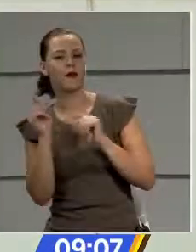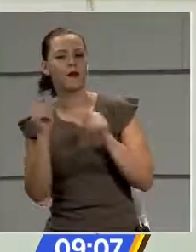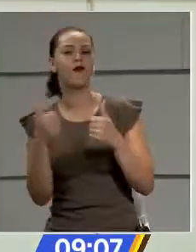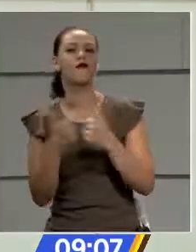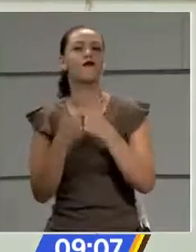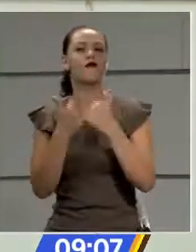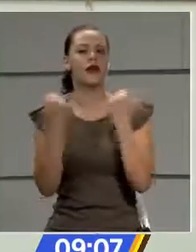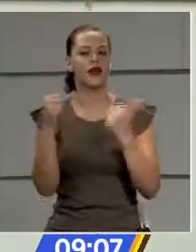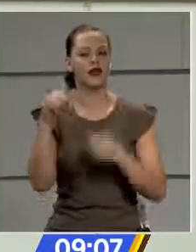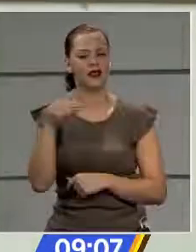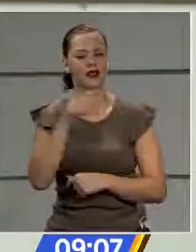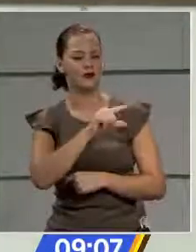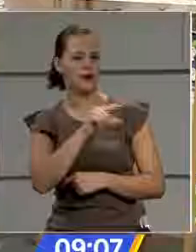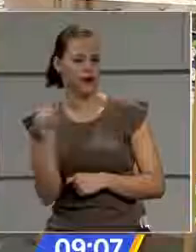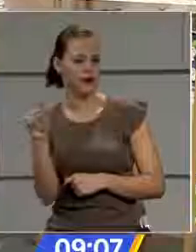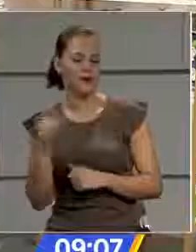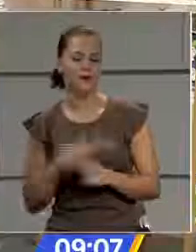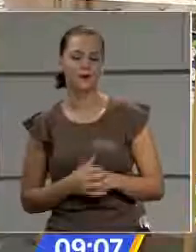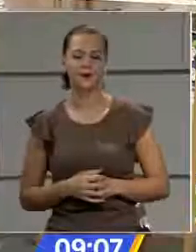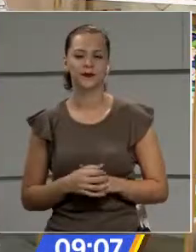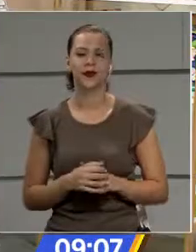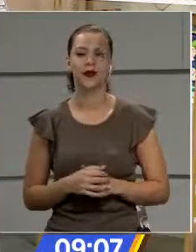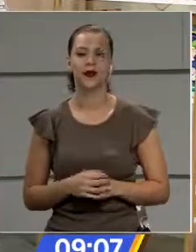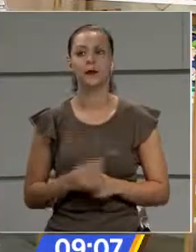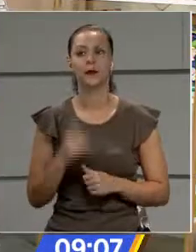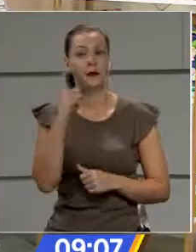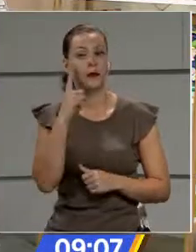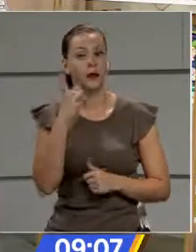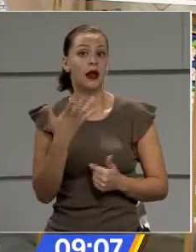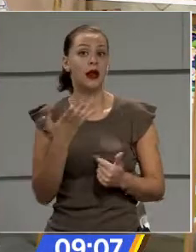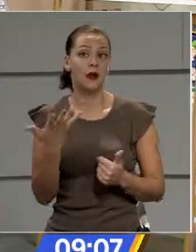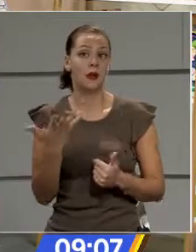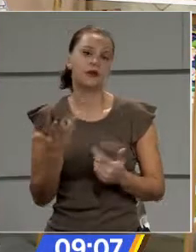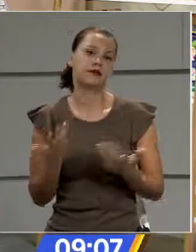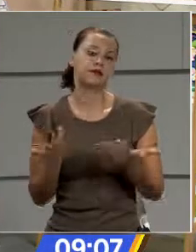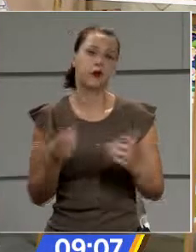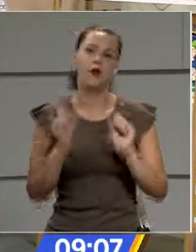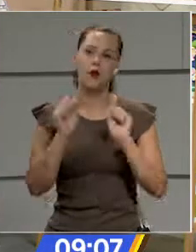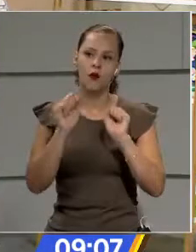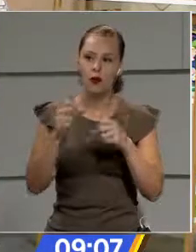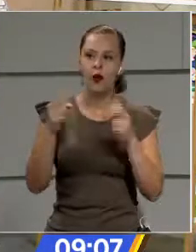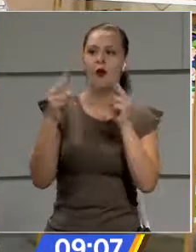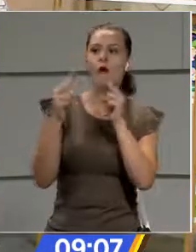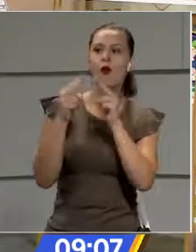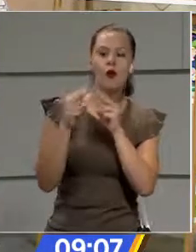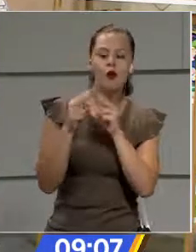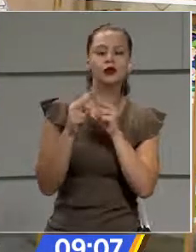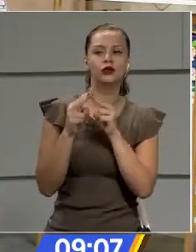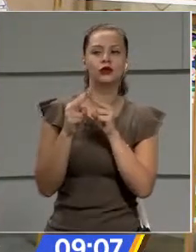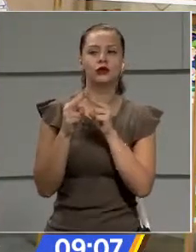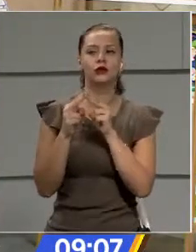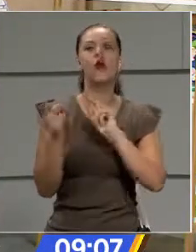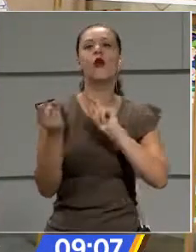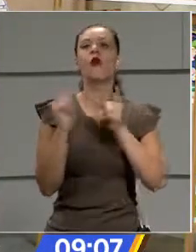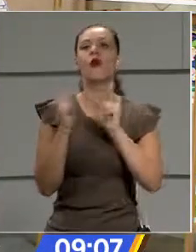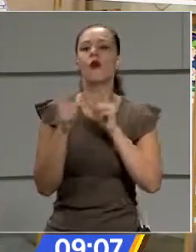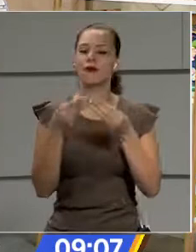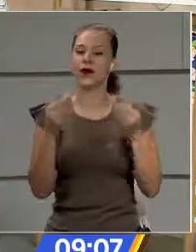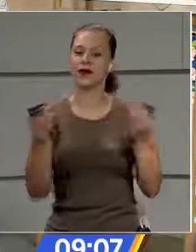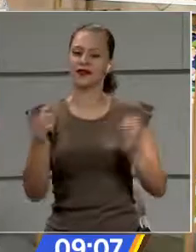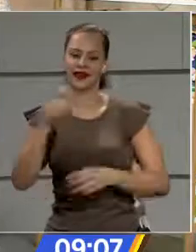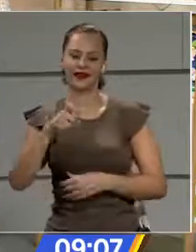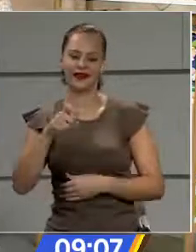reto de esta semana para que pues podamos conocer cuáles son los materiales